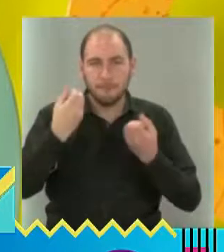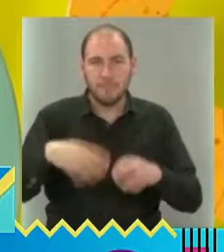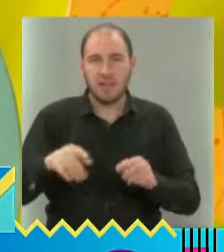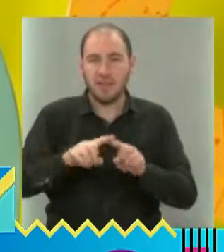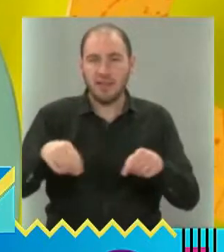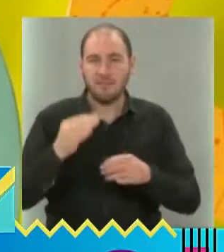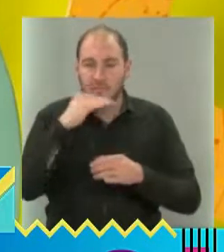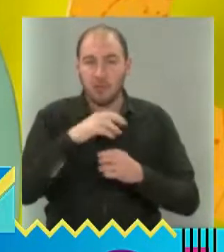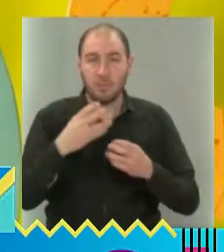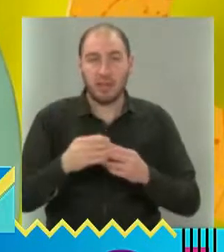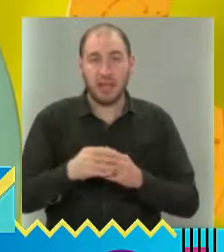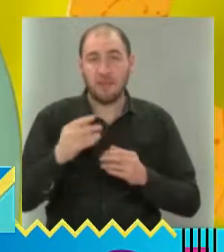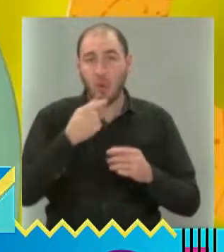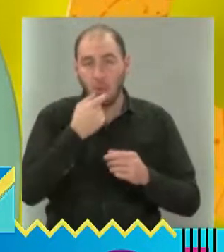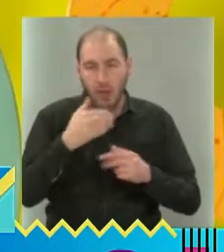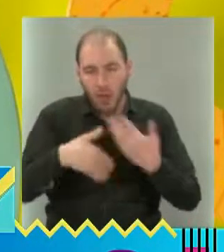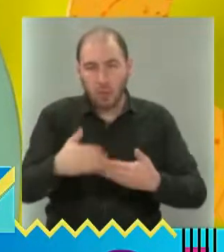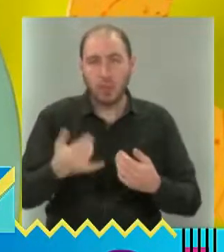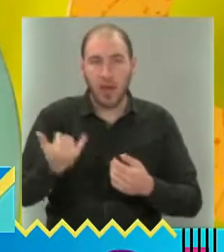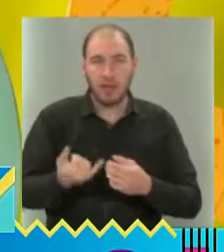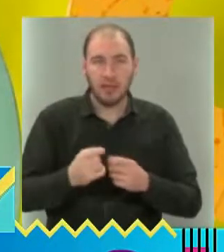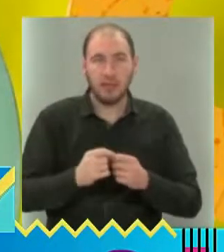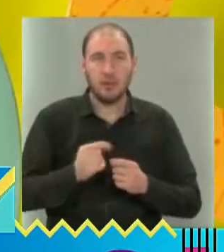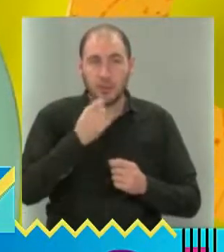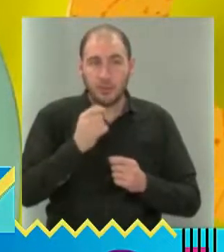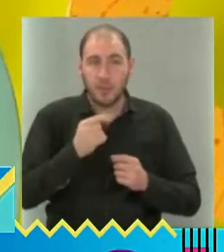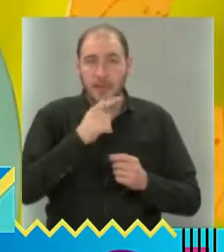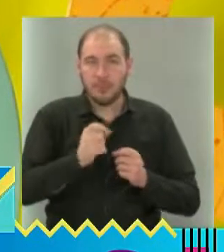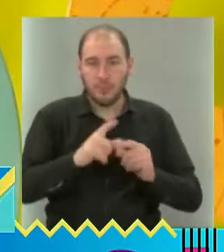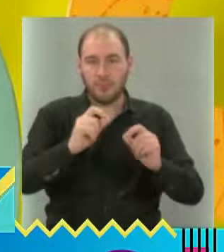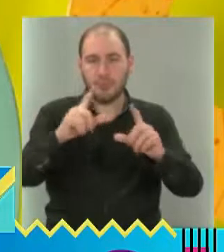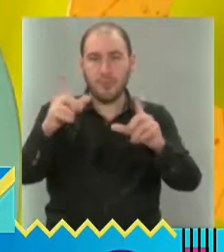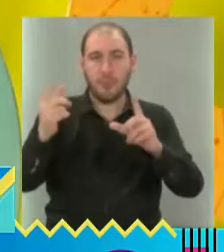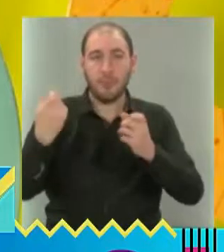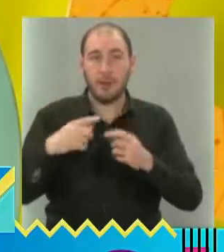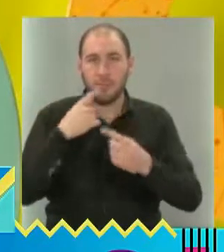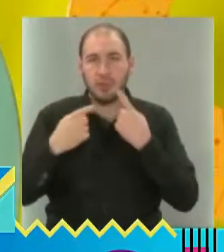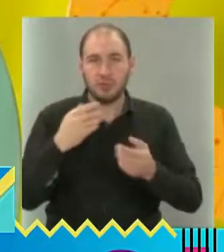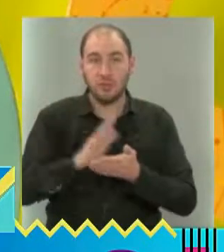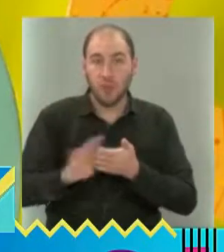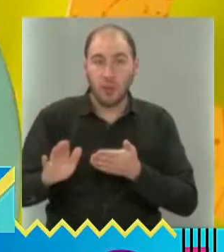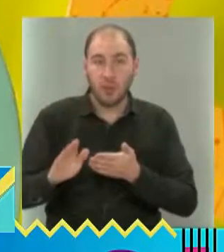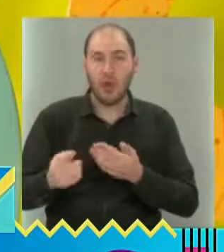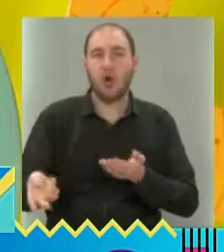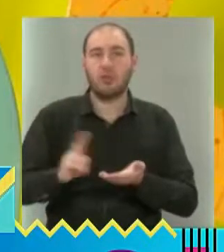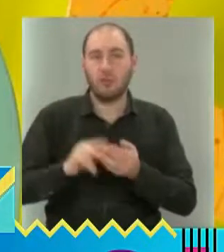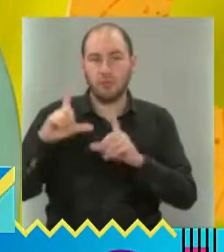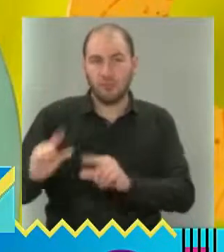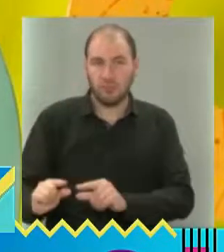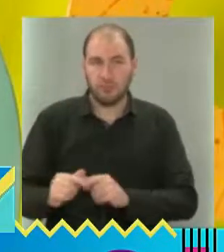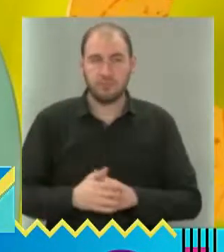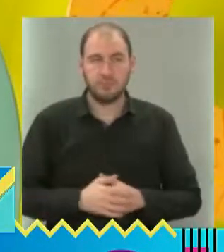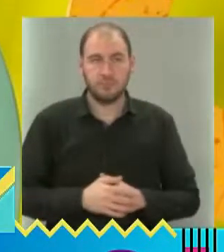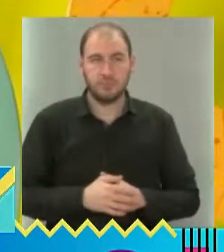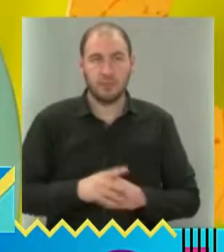viñedos, ¿sí? Porque las altas de viñedos se dan. Entonces por ahí tenemos esa sorpresa que parece que hemos tenido el crecimiento, pero cuando se hace un censo nuevo, de repente otra vez bajó. Bien.